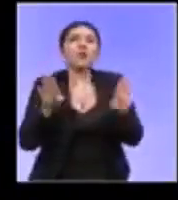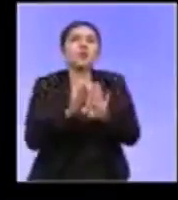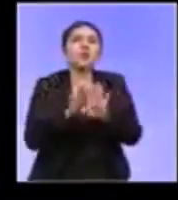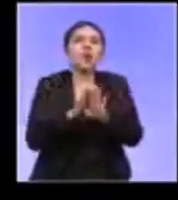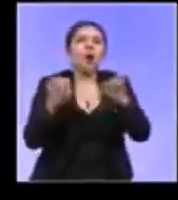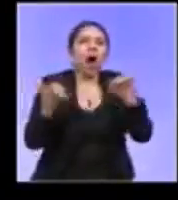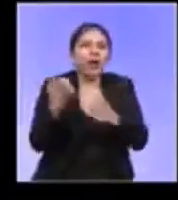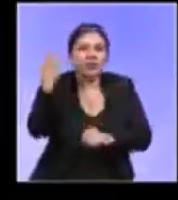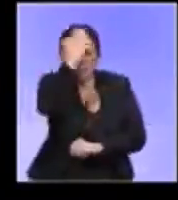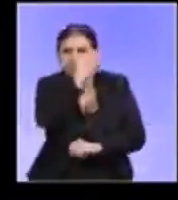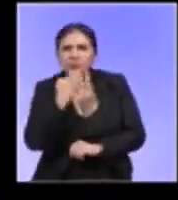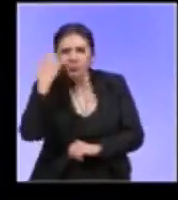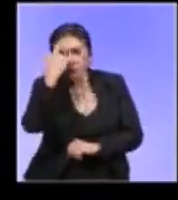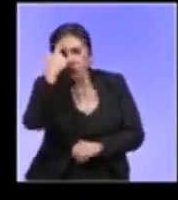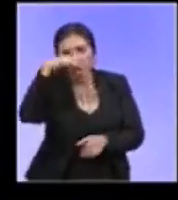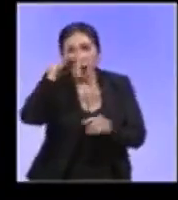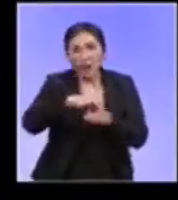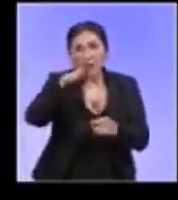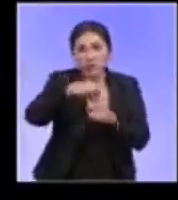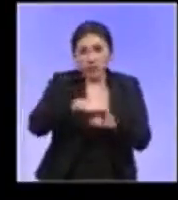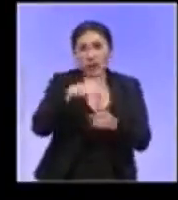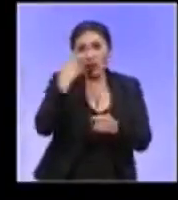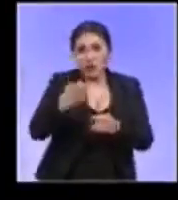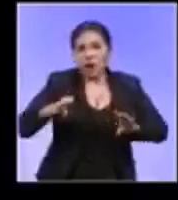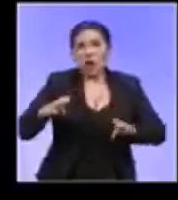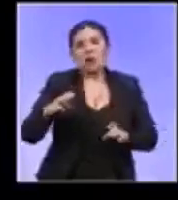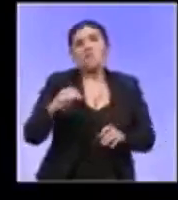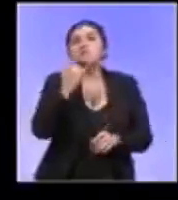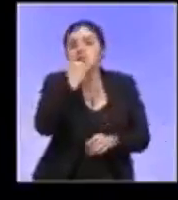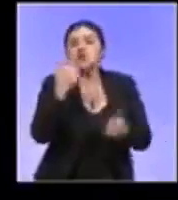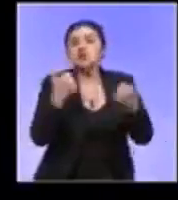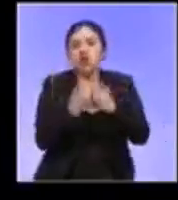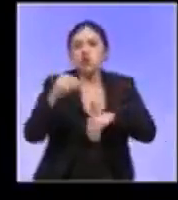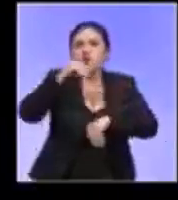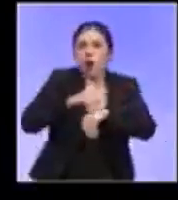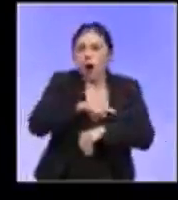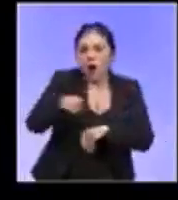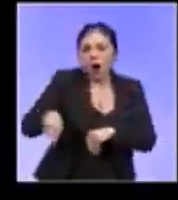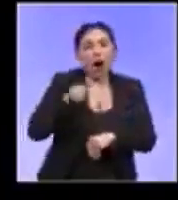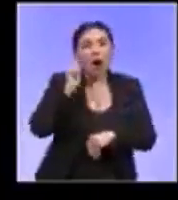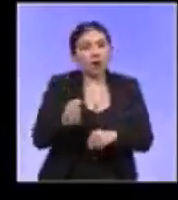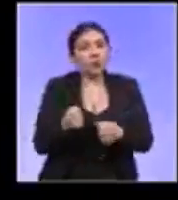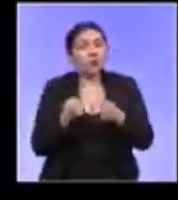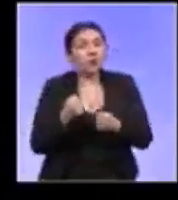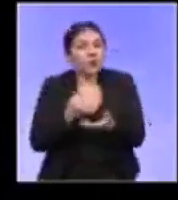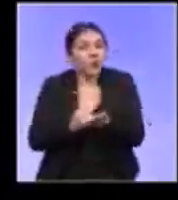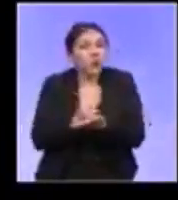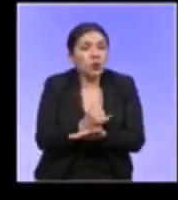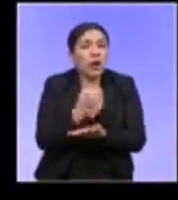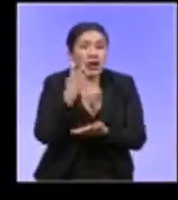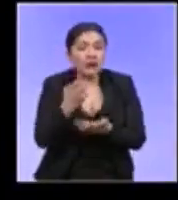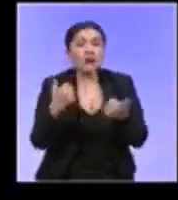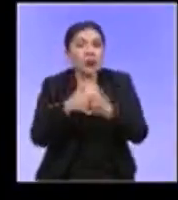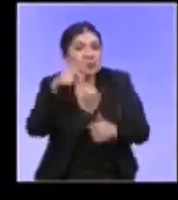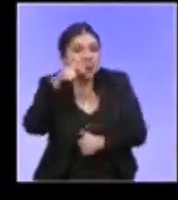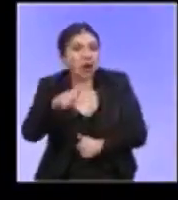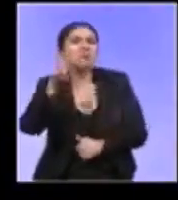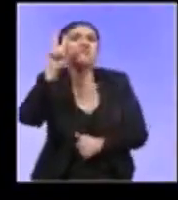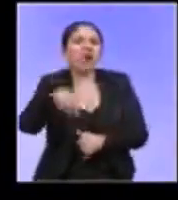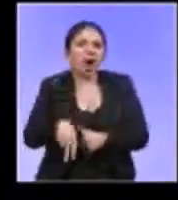la calificación de la elección de la conducta perdón que resultaban firmes y además en evidente perjuicio